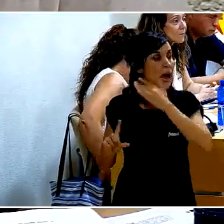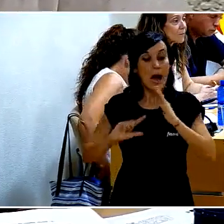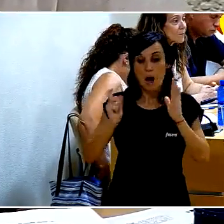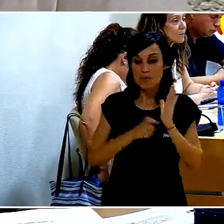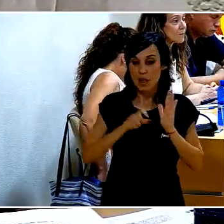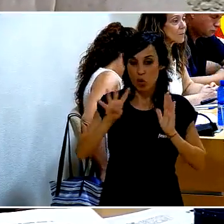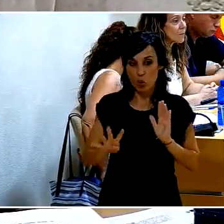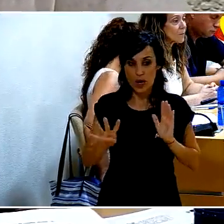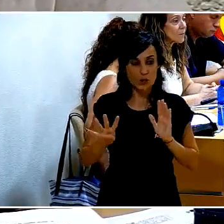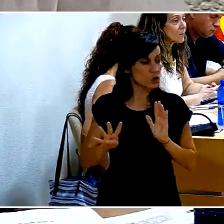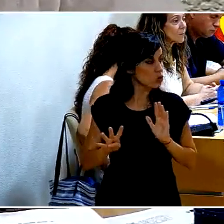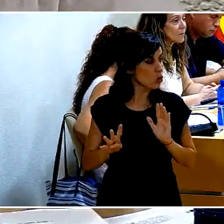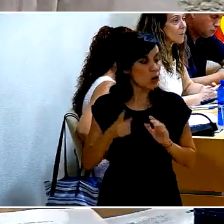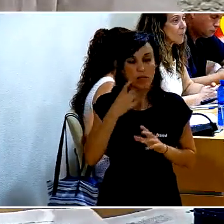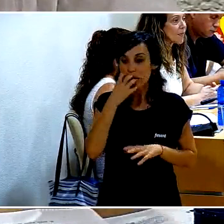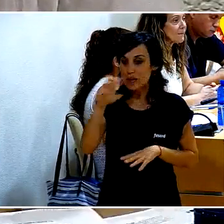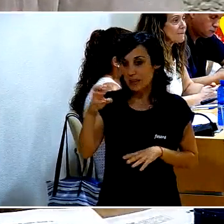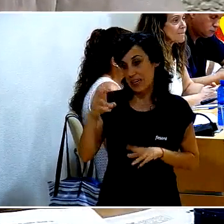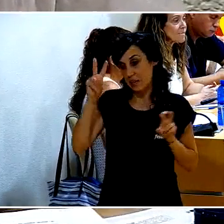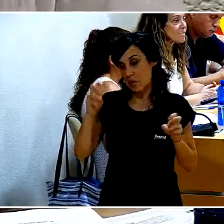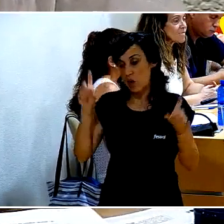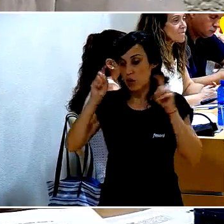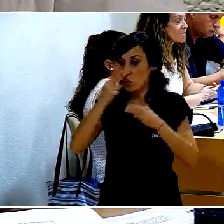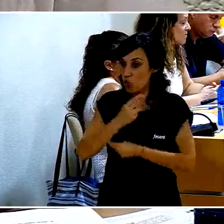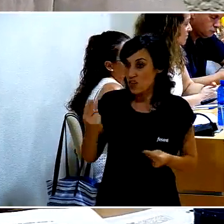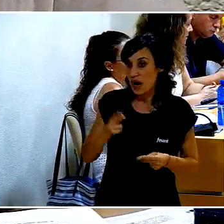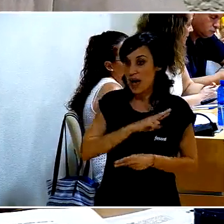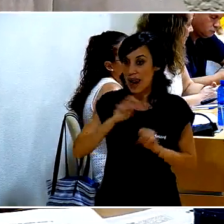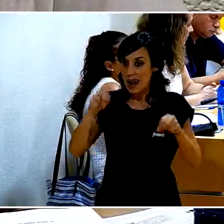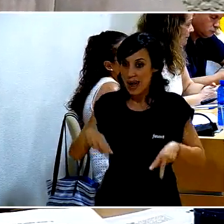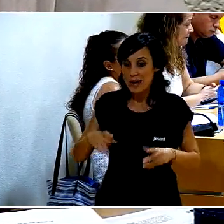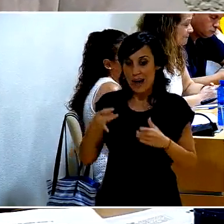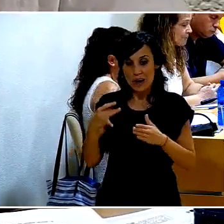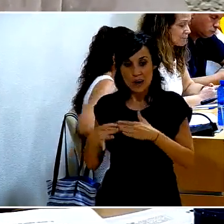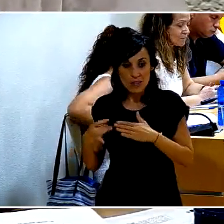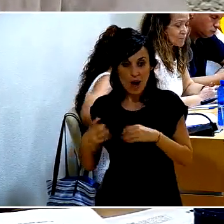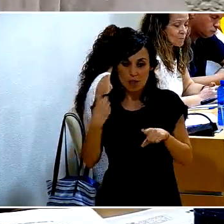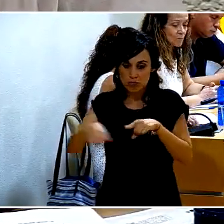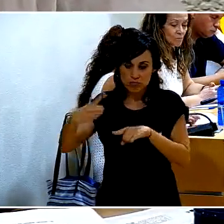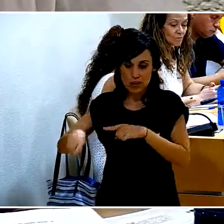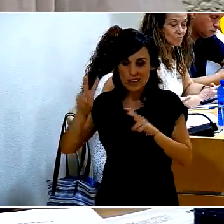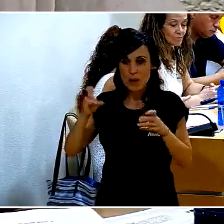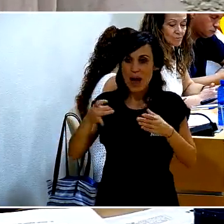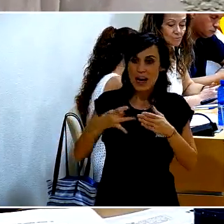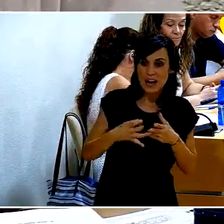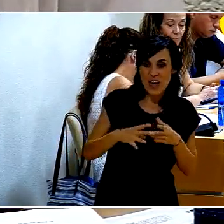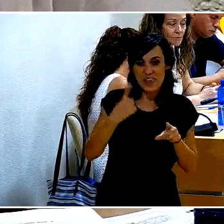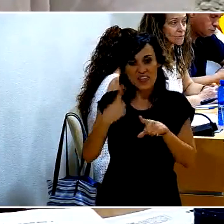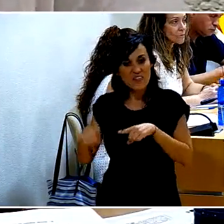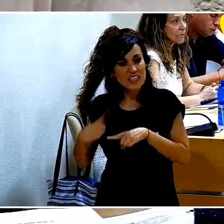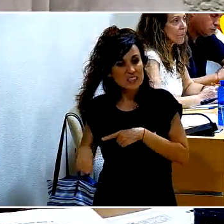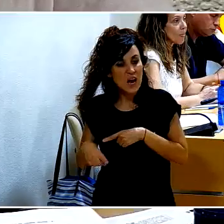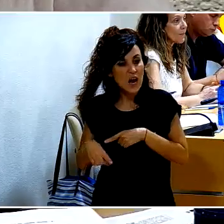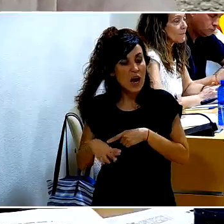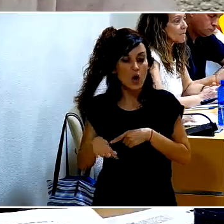cuarto reivindican una educación pública, laica, de calidad y diversa. Esto último, de calidad y diversa, lo